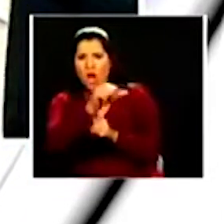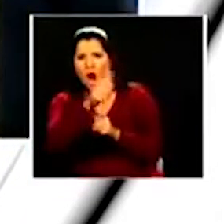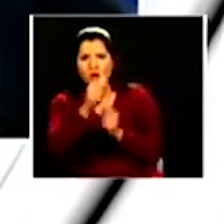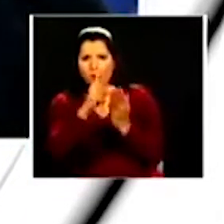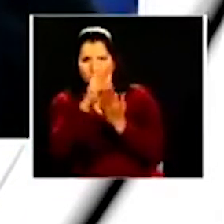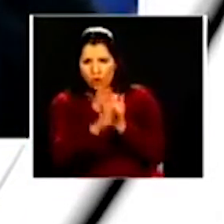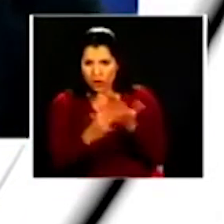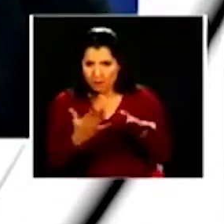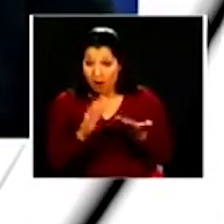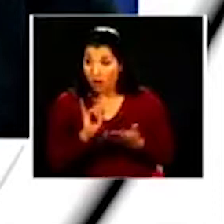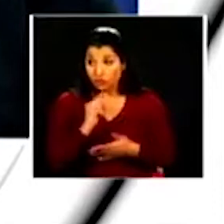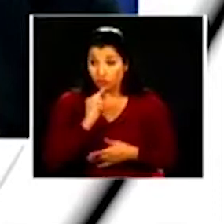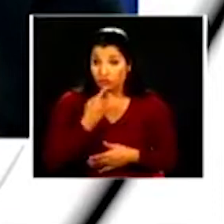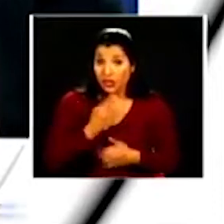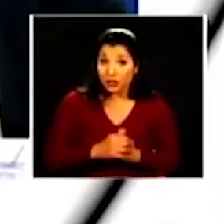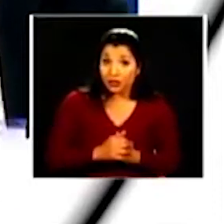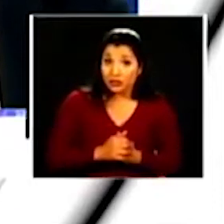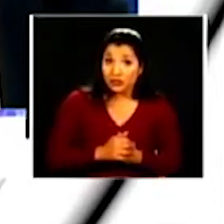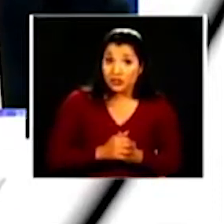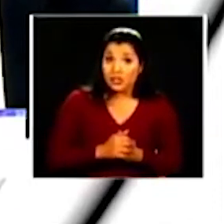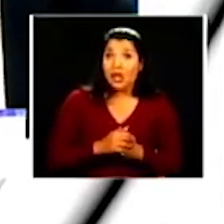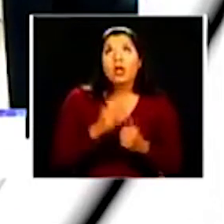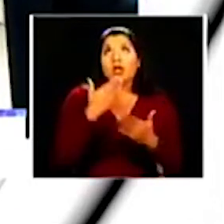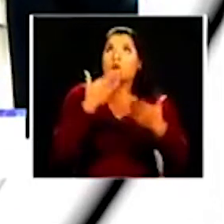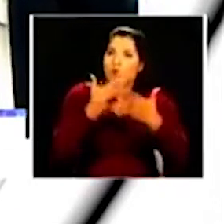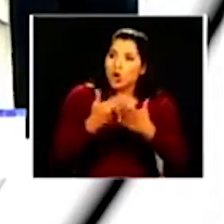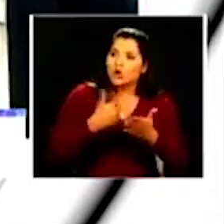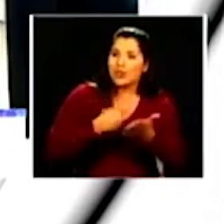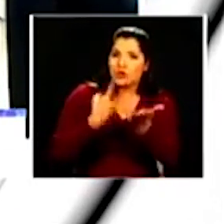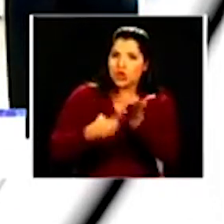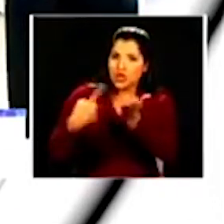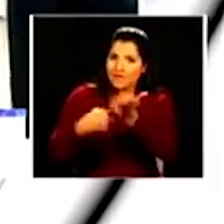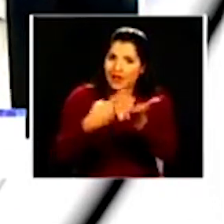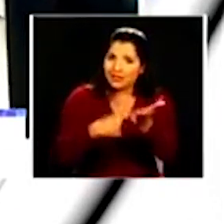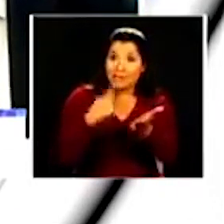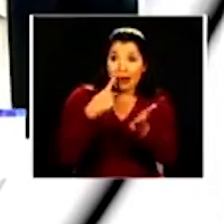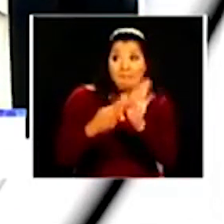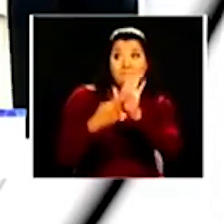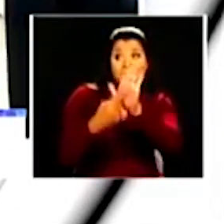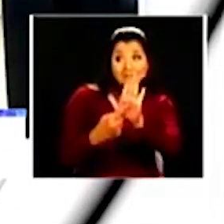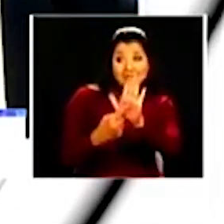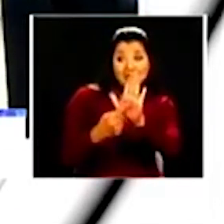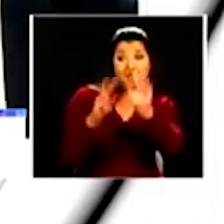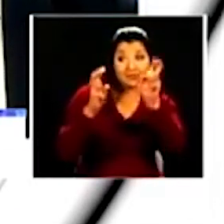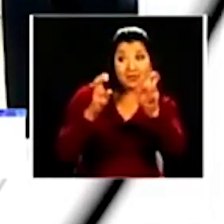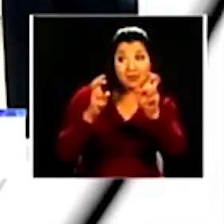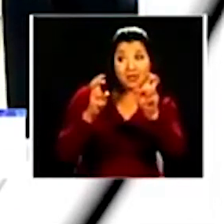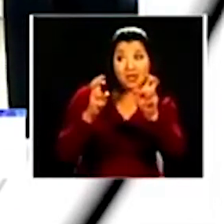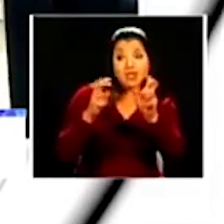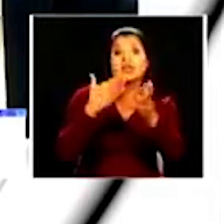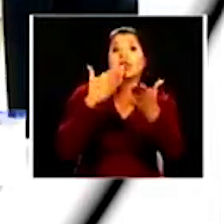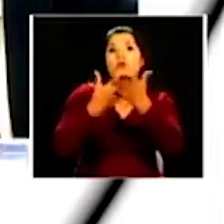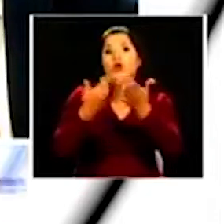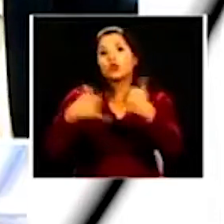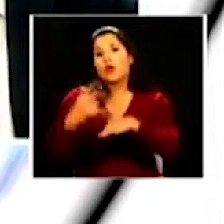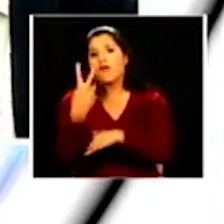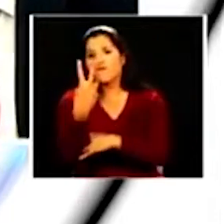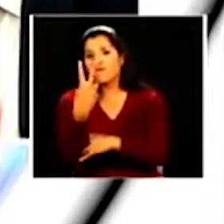Esto es serio. Y por dicha hay debates para plantear estos temas, y por dicha aún quedan 2 más. Muchas gracias.